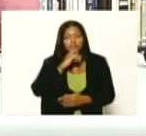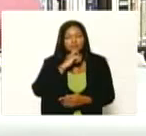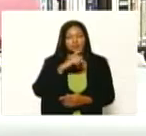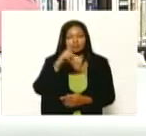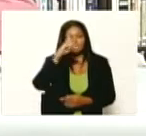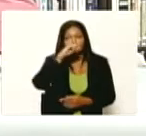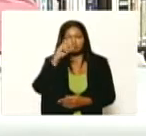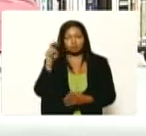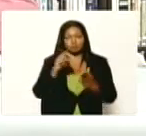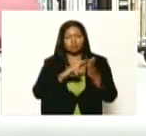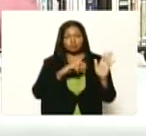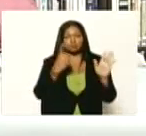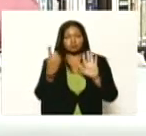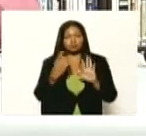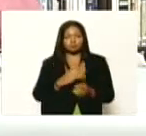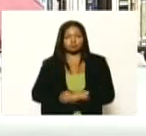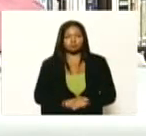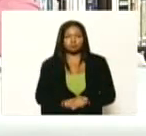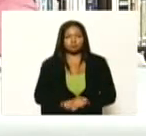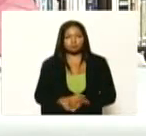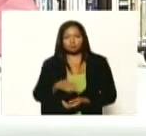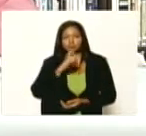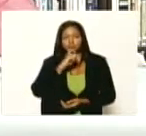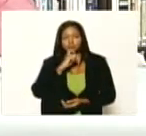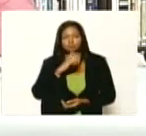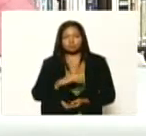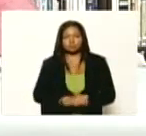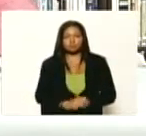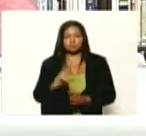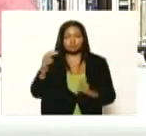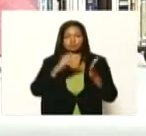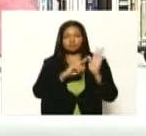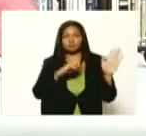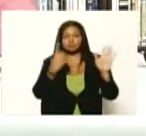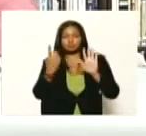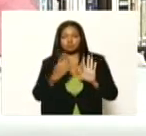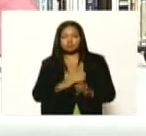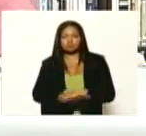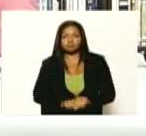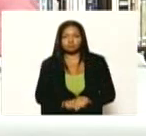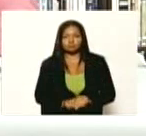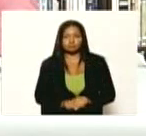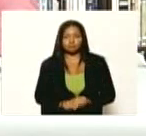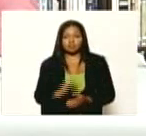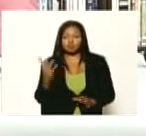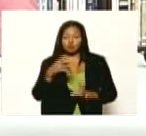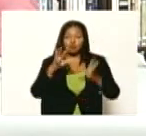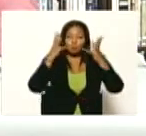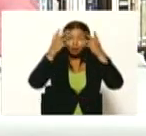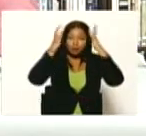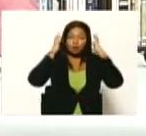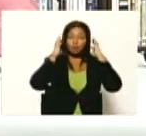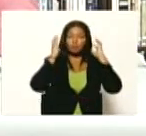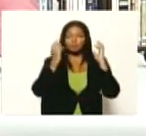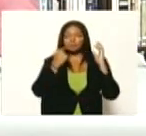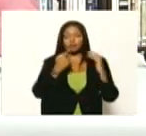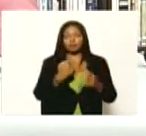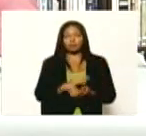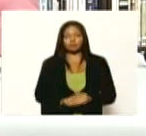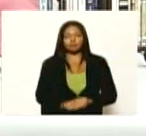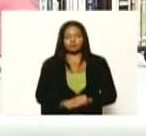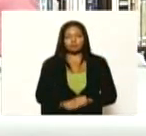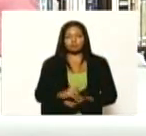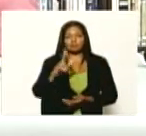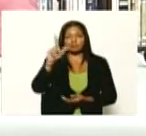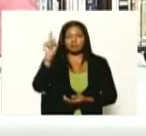año 2016. ¡Qué difícil fue ese 2016! Porque llegó Ramos Alluy a decir que en